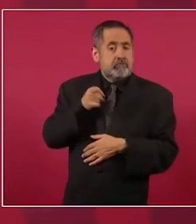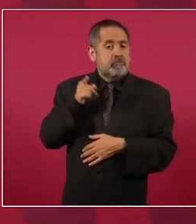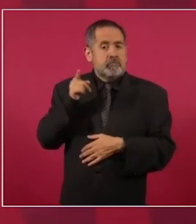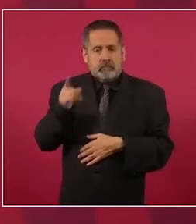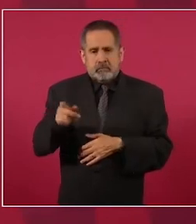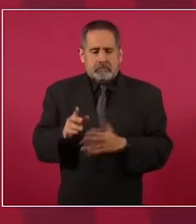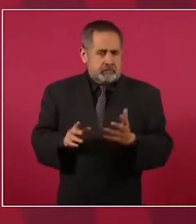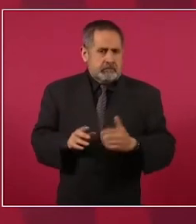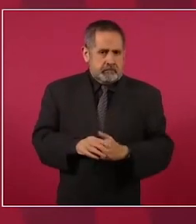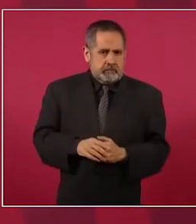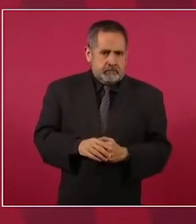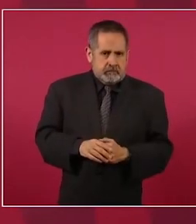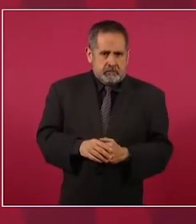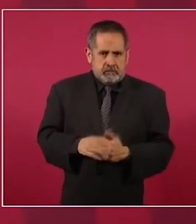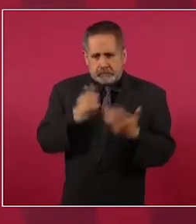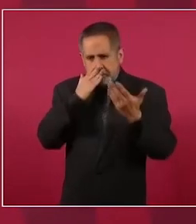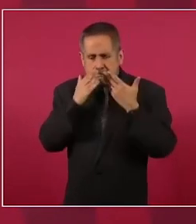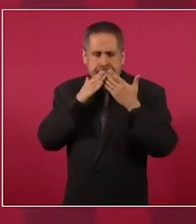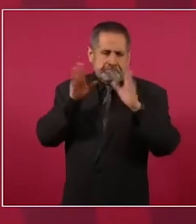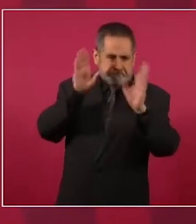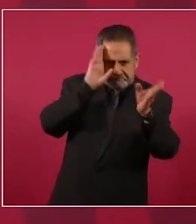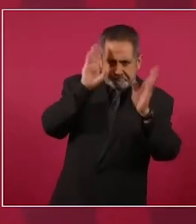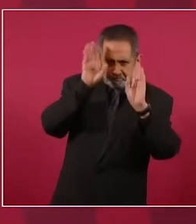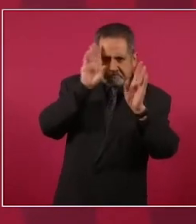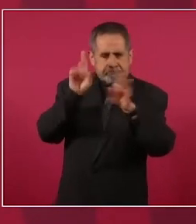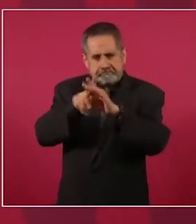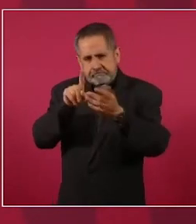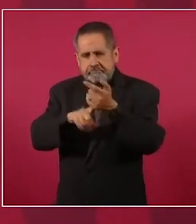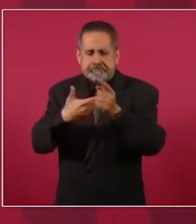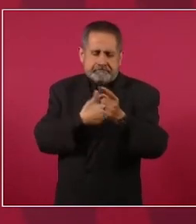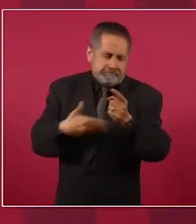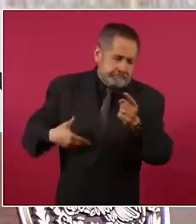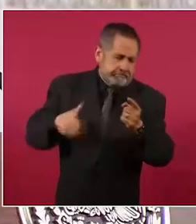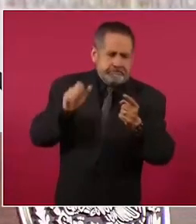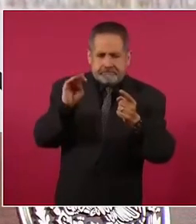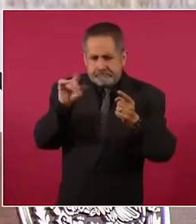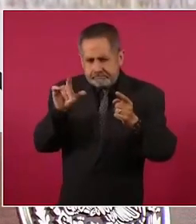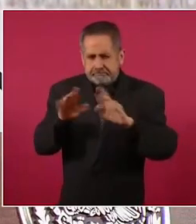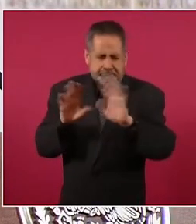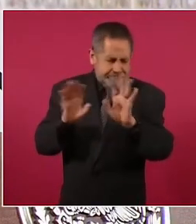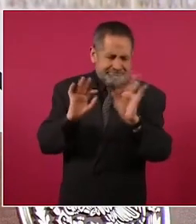sí, muy bien, saludos al presidente,